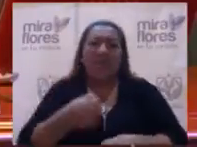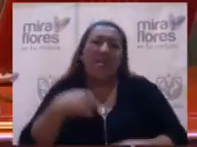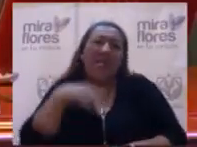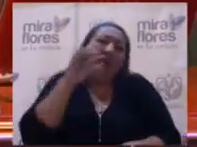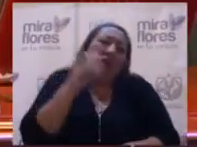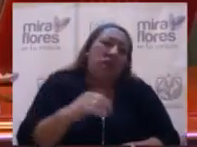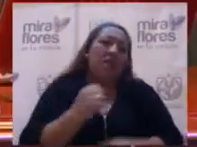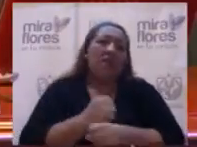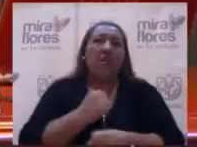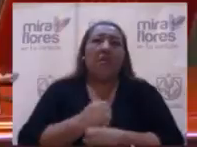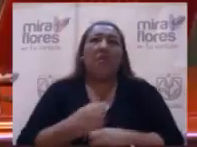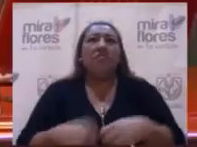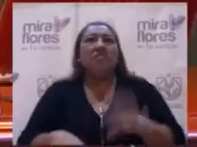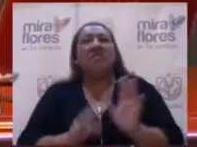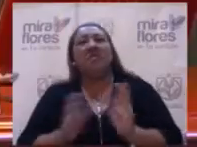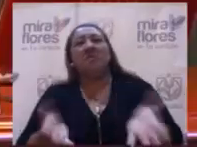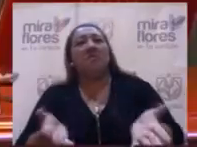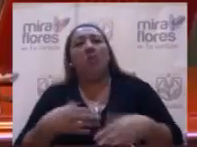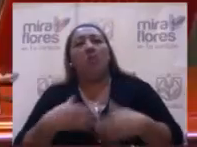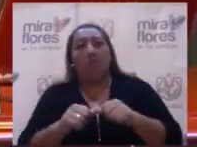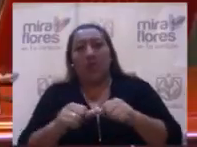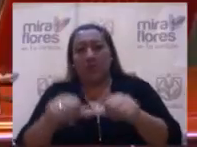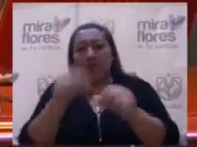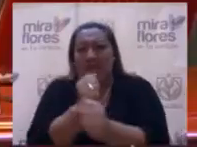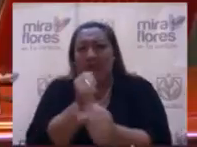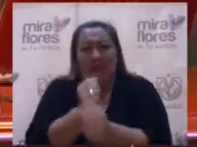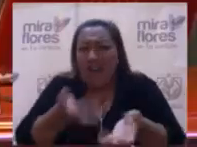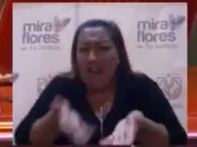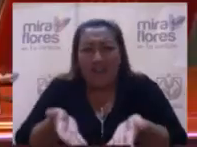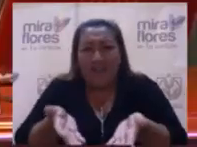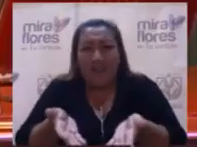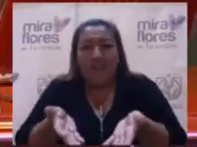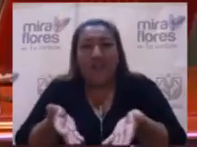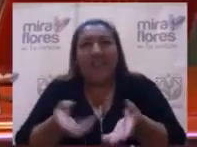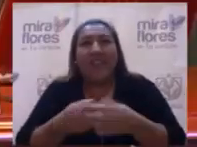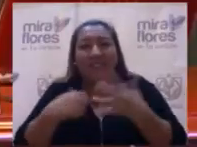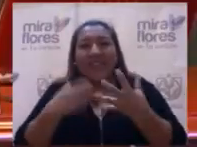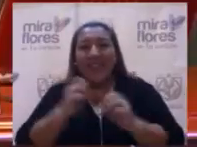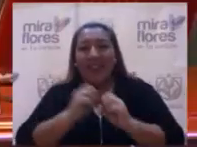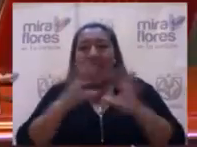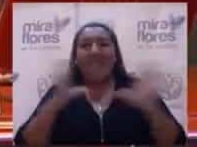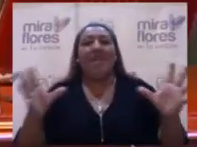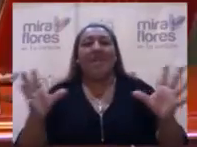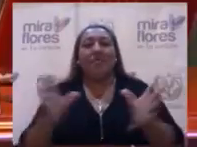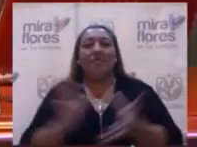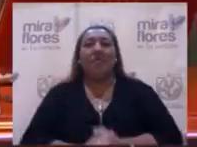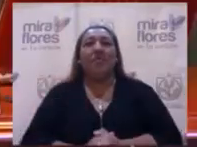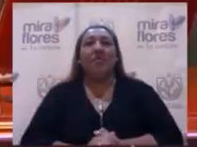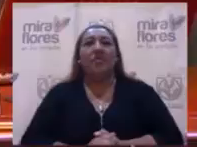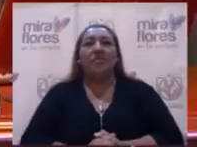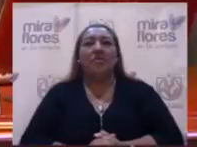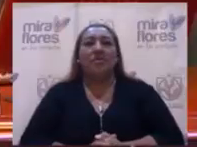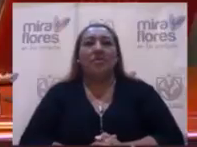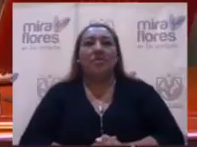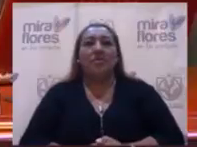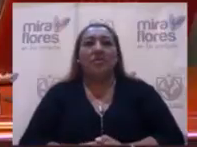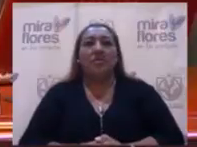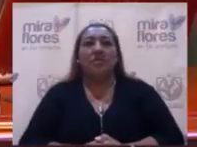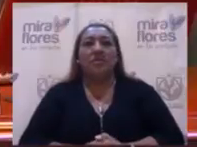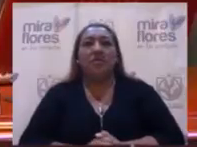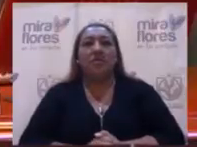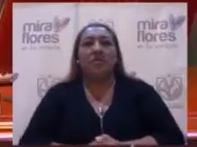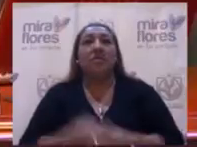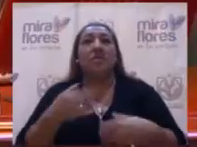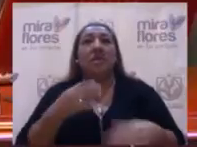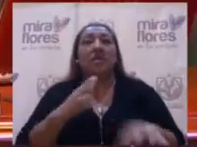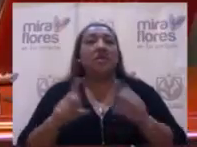o que no muestran buena conducta no pueden permanecer en la institución, y eso es lo que se le ha pedido a la arquitecta Sara Santillán. Se ha generado